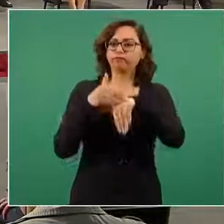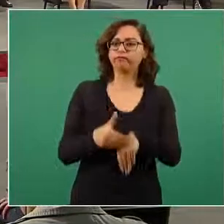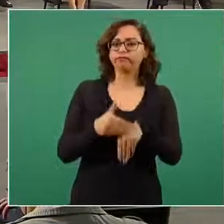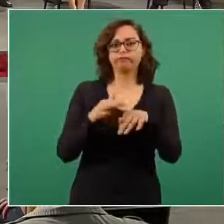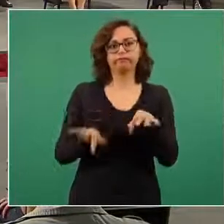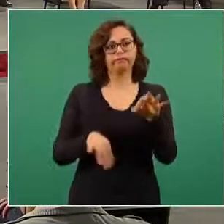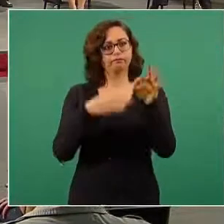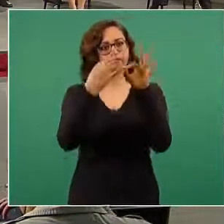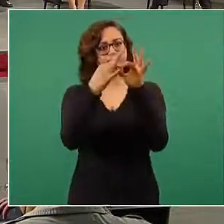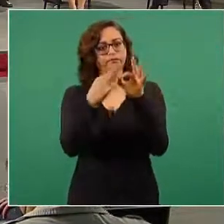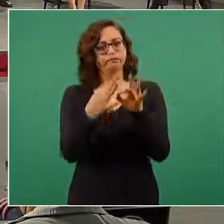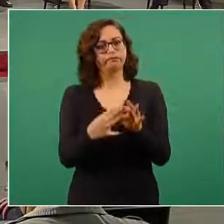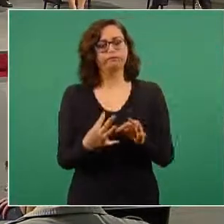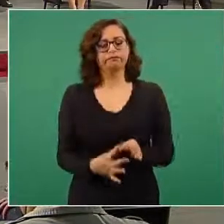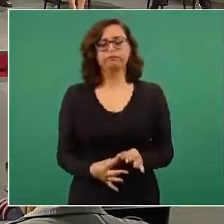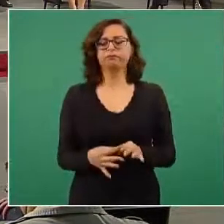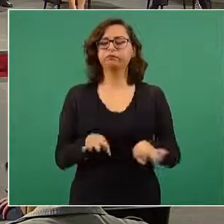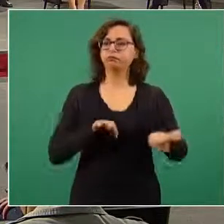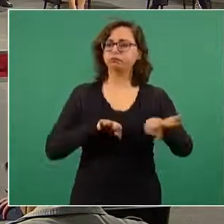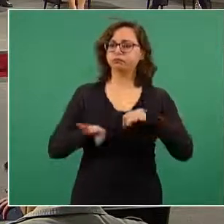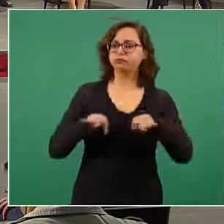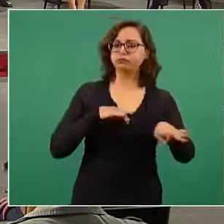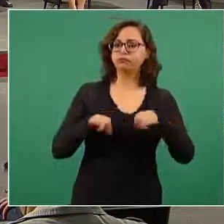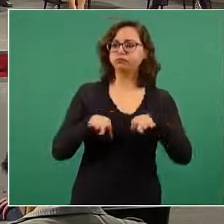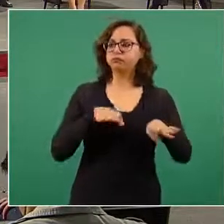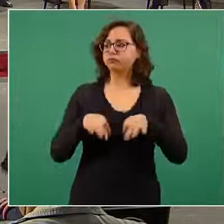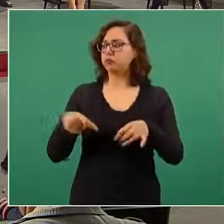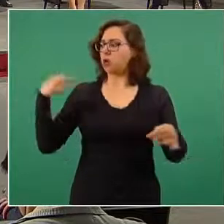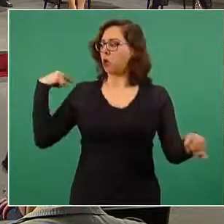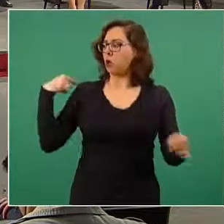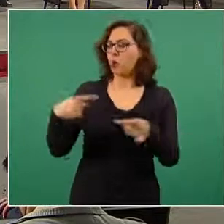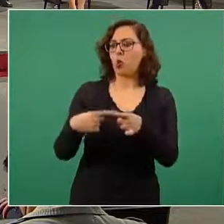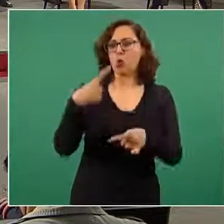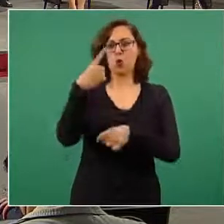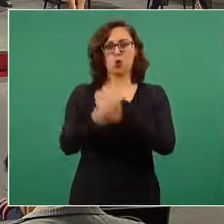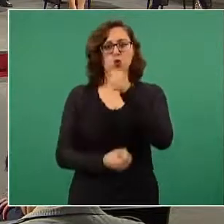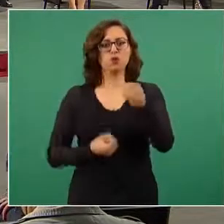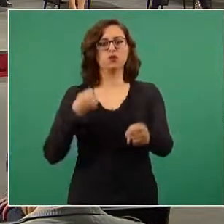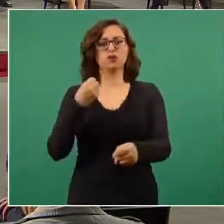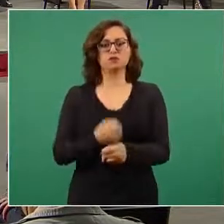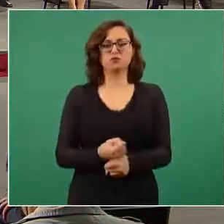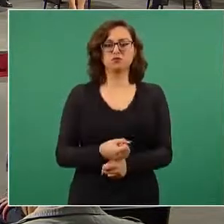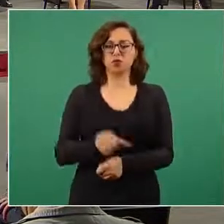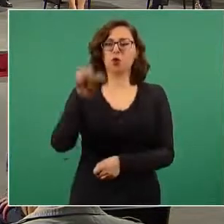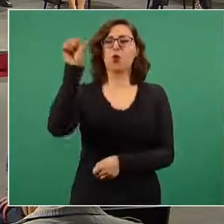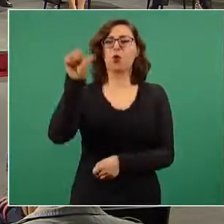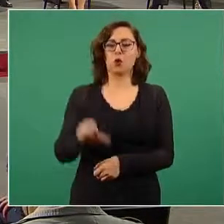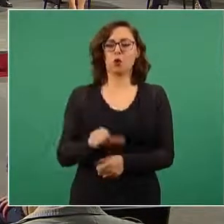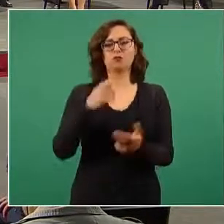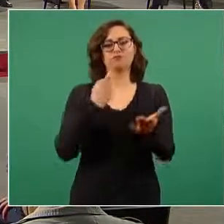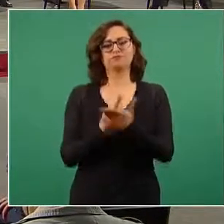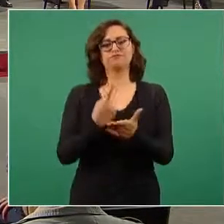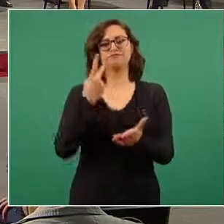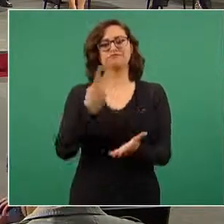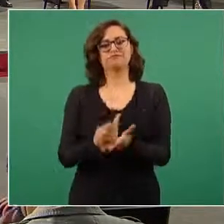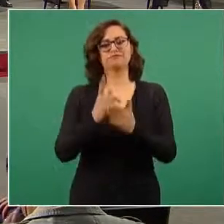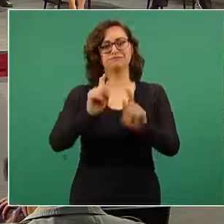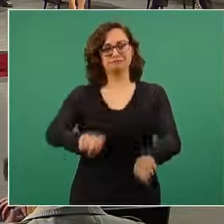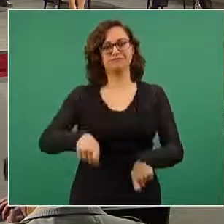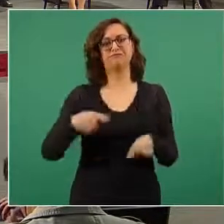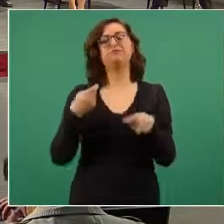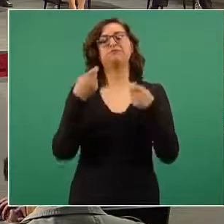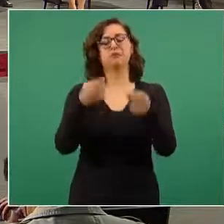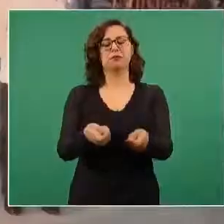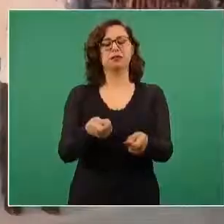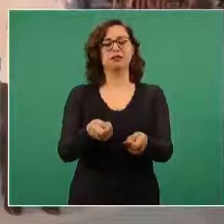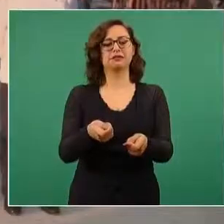sí, que se ha desplegado durante la pandemia, hoy se verá coronado también con la posibilidad